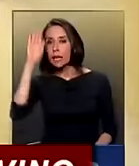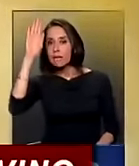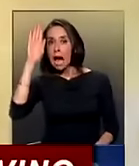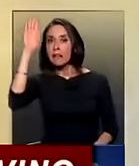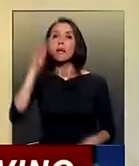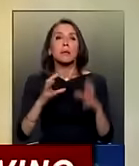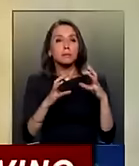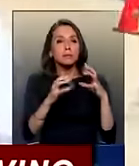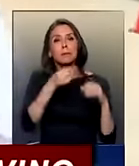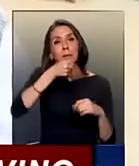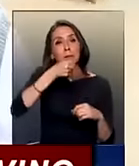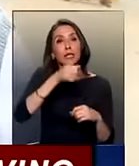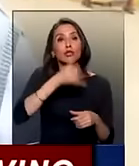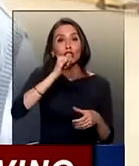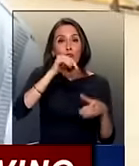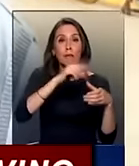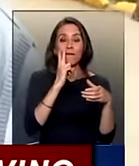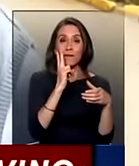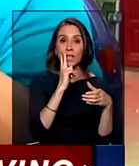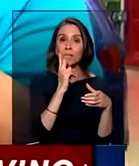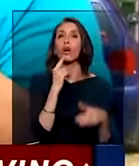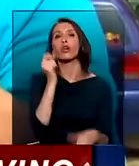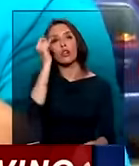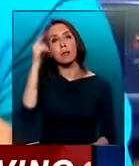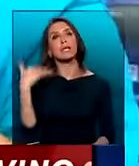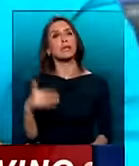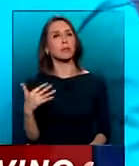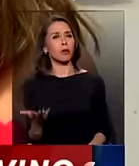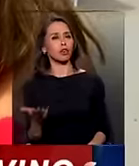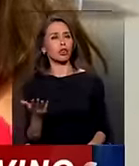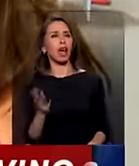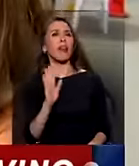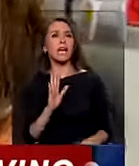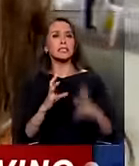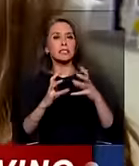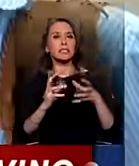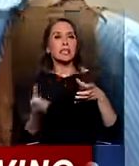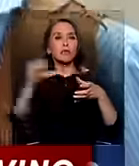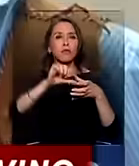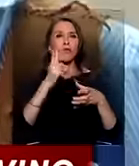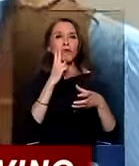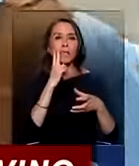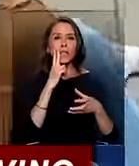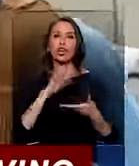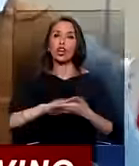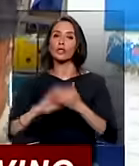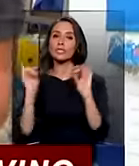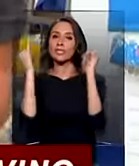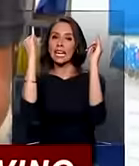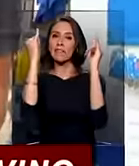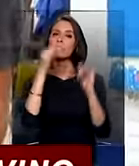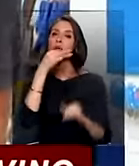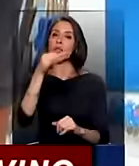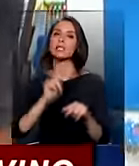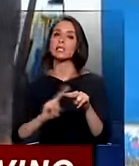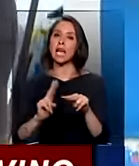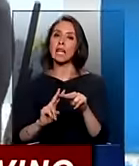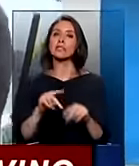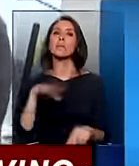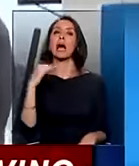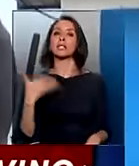Los seguidores de esta popular bebida comprenden la importancia del ya tradicional melón con vino, pero plantean que su celebración se realice con mayor